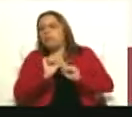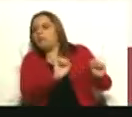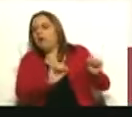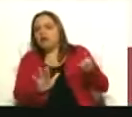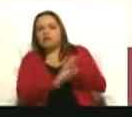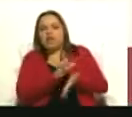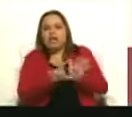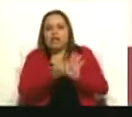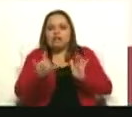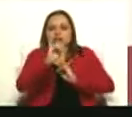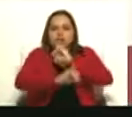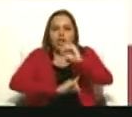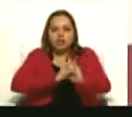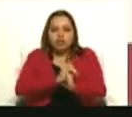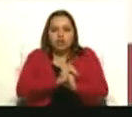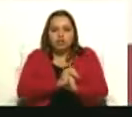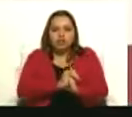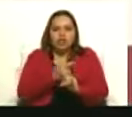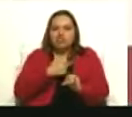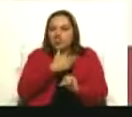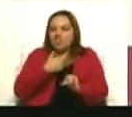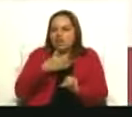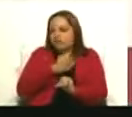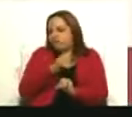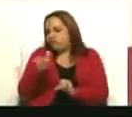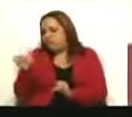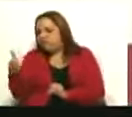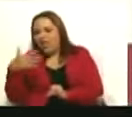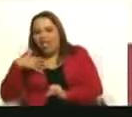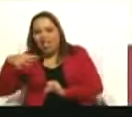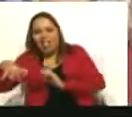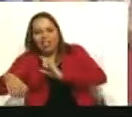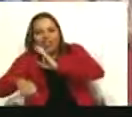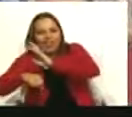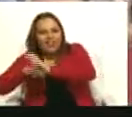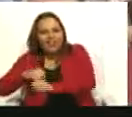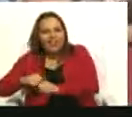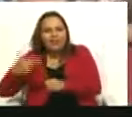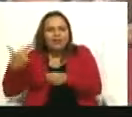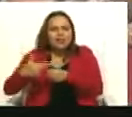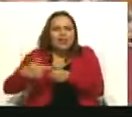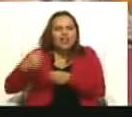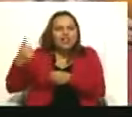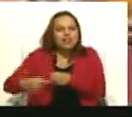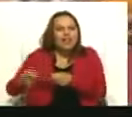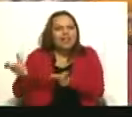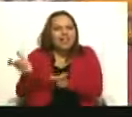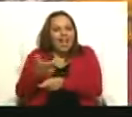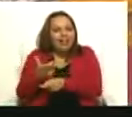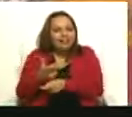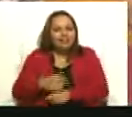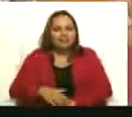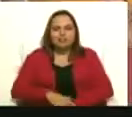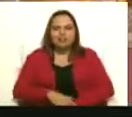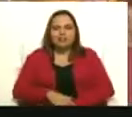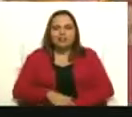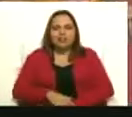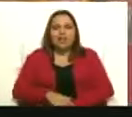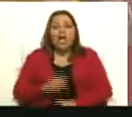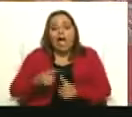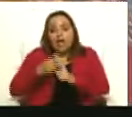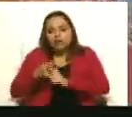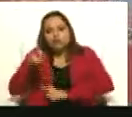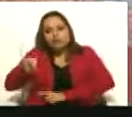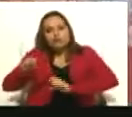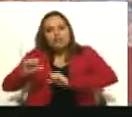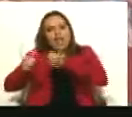legalidad internacional e irse por la vía de los hechos. Y por la vía de los hechos llegaron también a violentar el